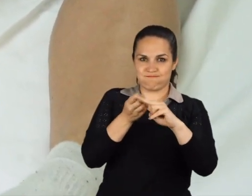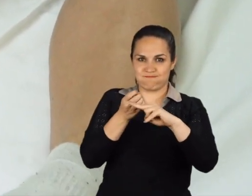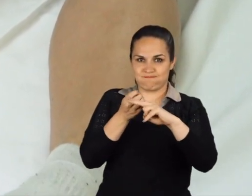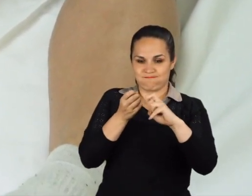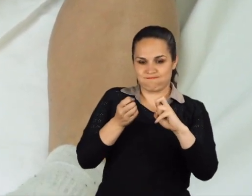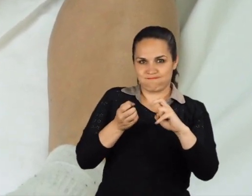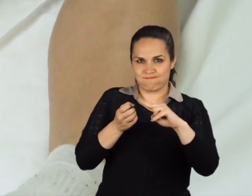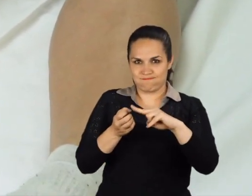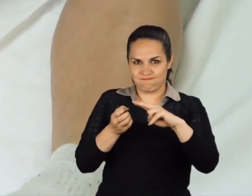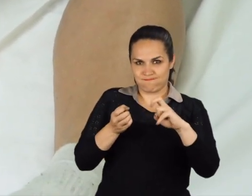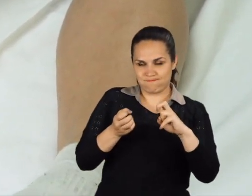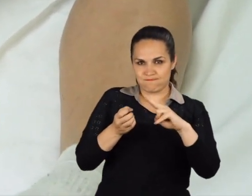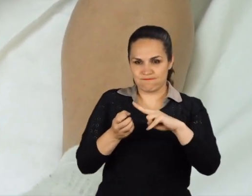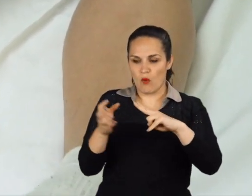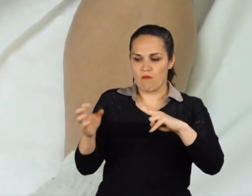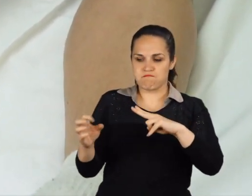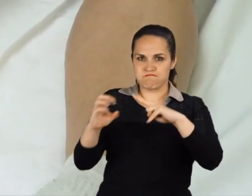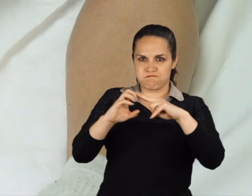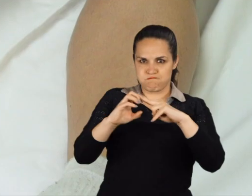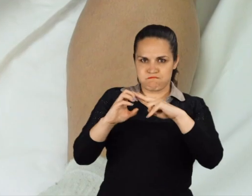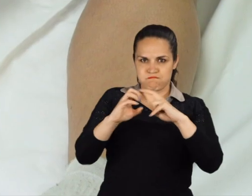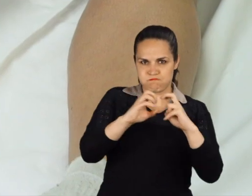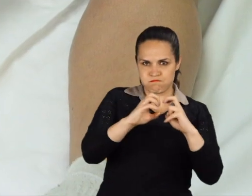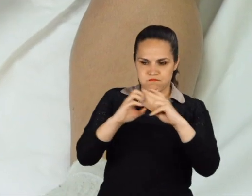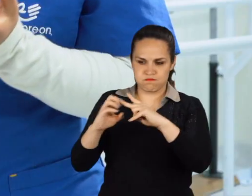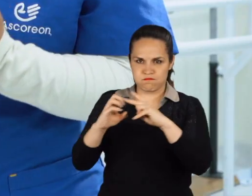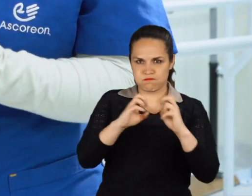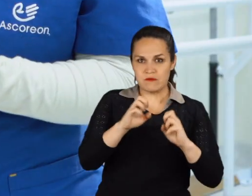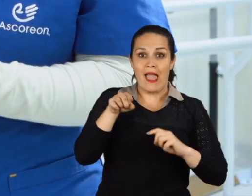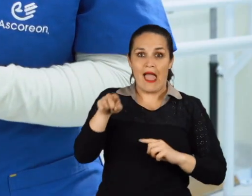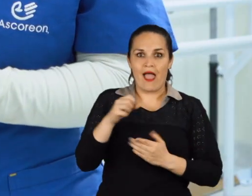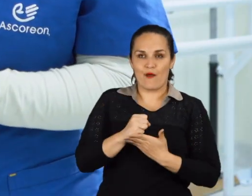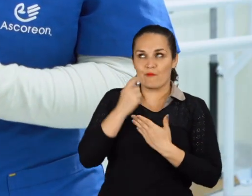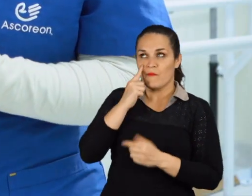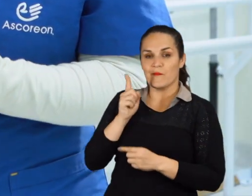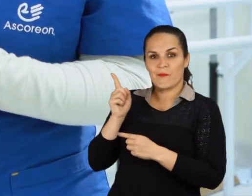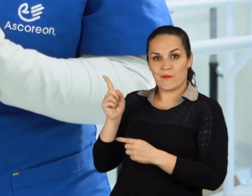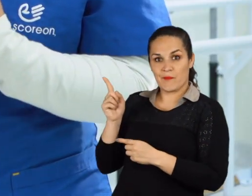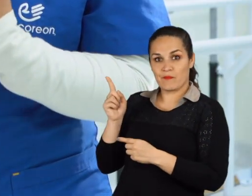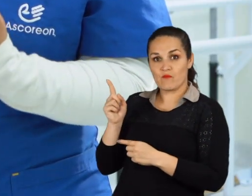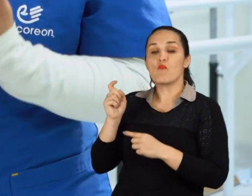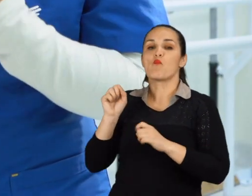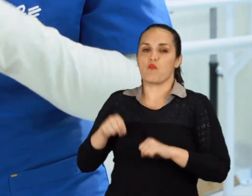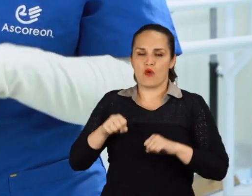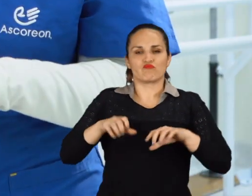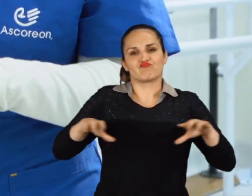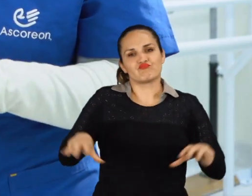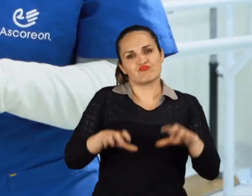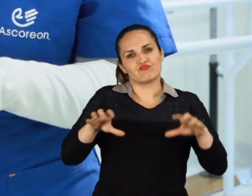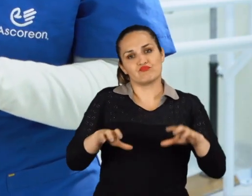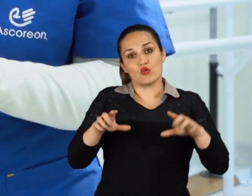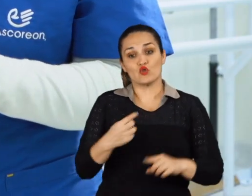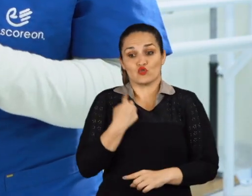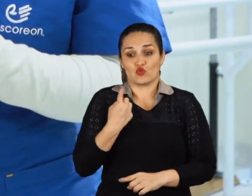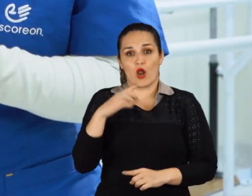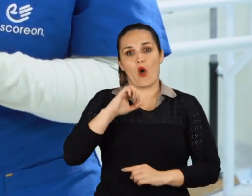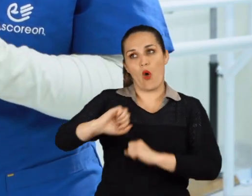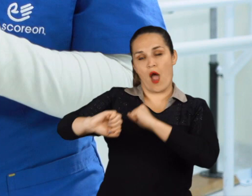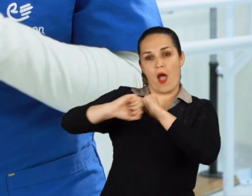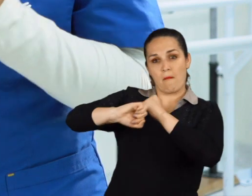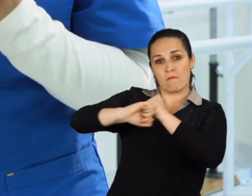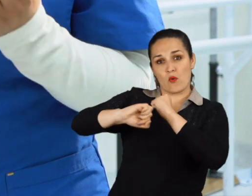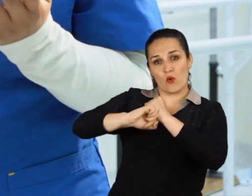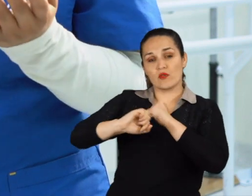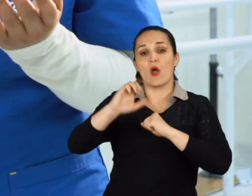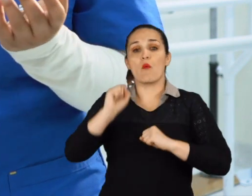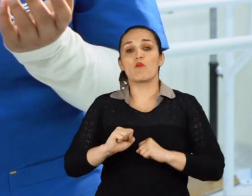a flexionar de manera progresiva la rodilla y vuelva y la extienda. Ese puede ser un ejercicio activo o un ejercicio asistido. Lo podemos